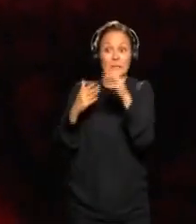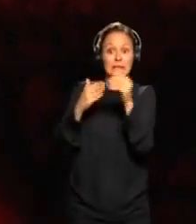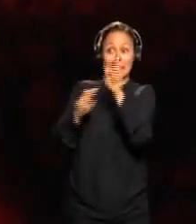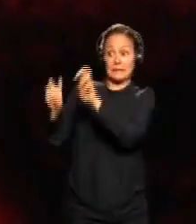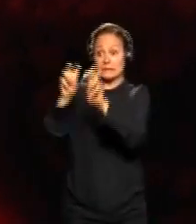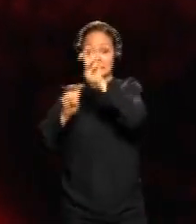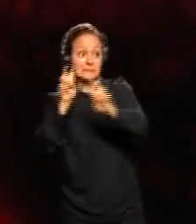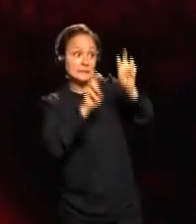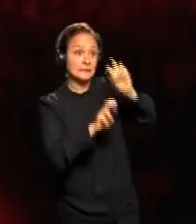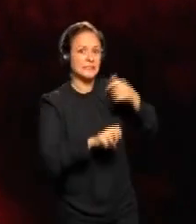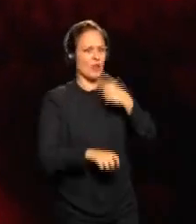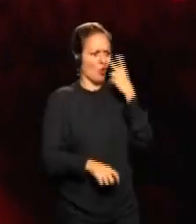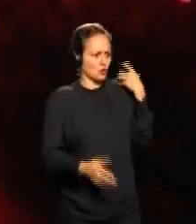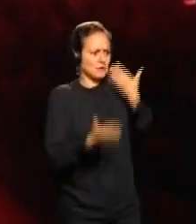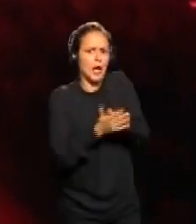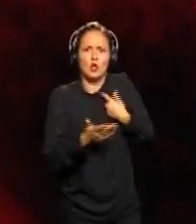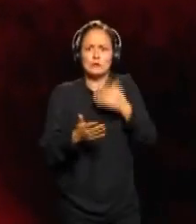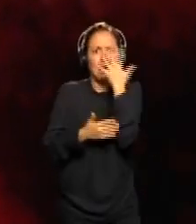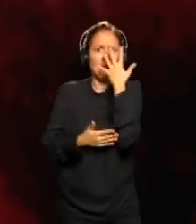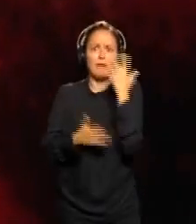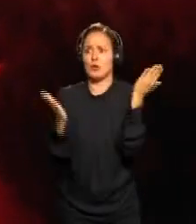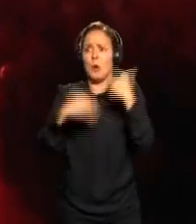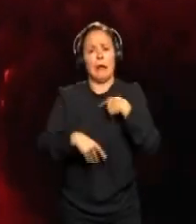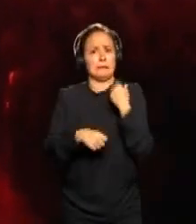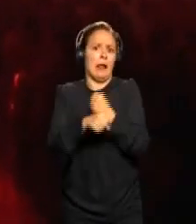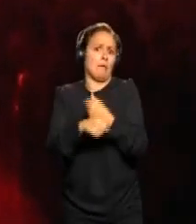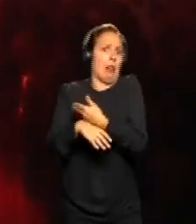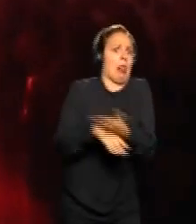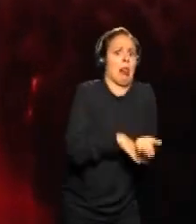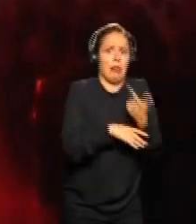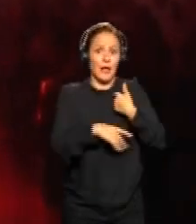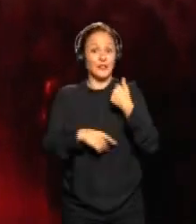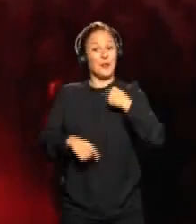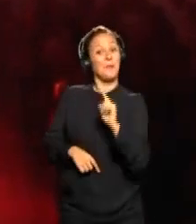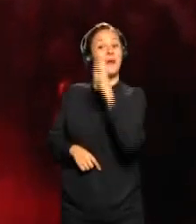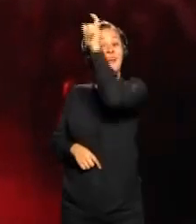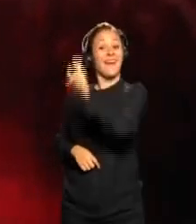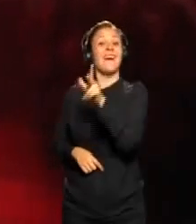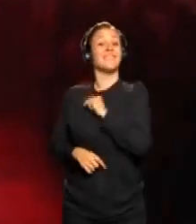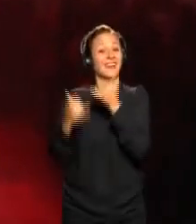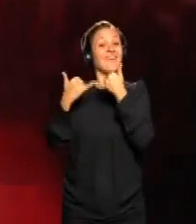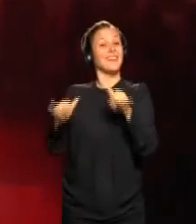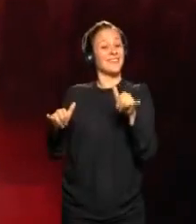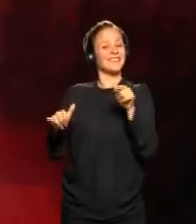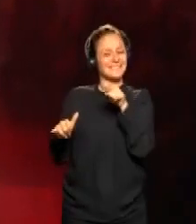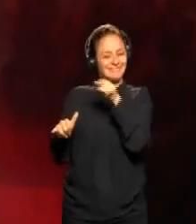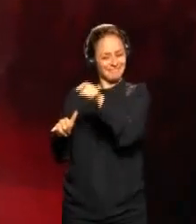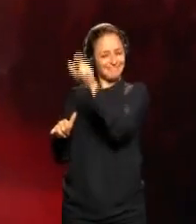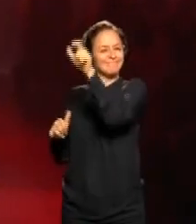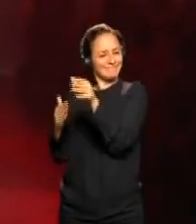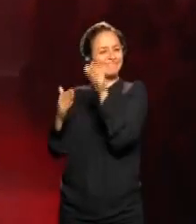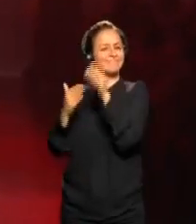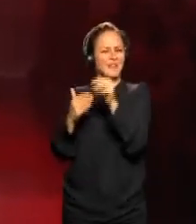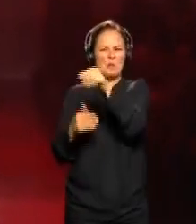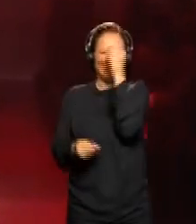buscar. 2 años sin carnavales, atrasado el curro está. Voy a comenzar por don Alfonso Cabello, que